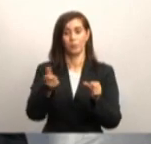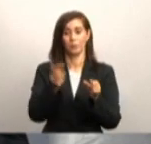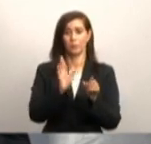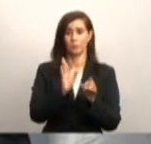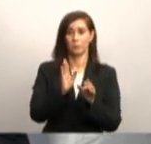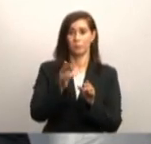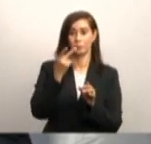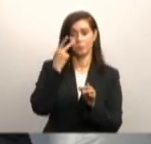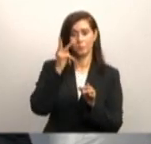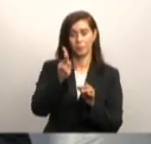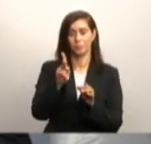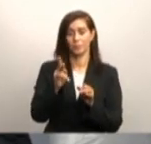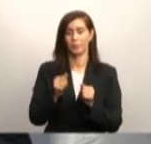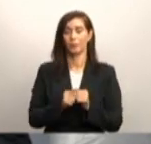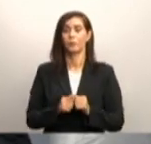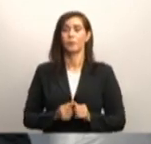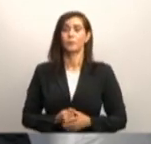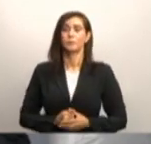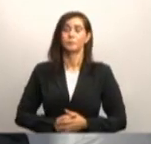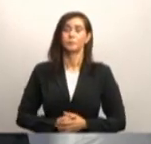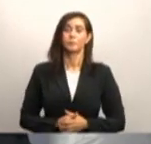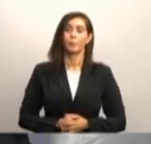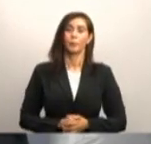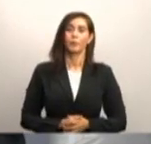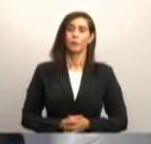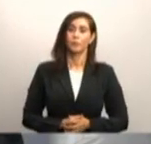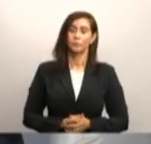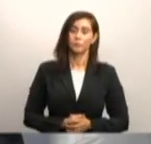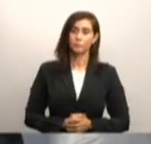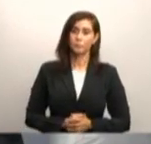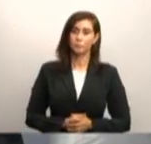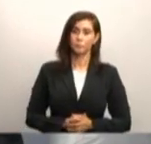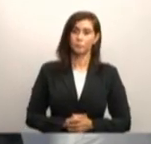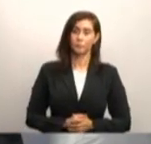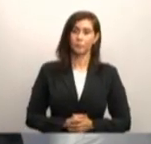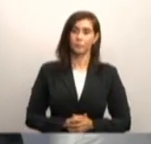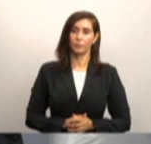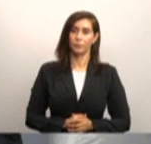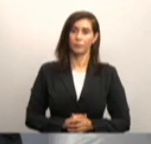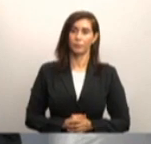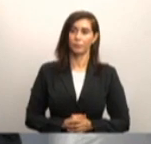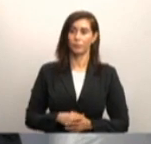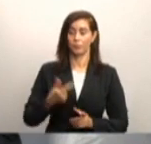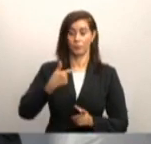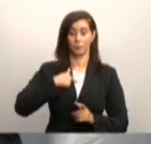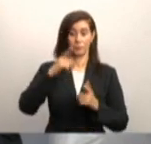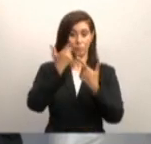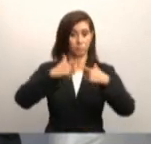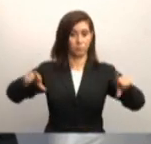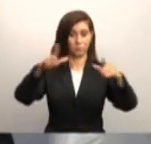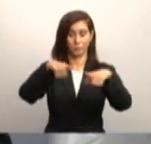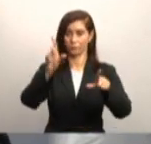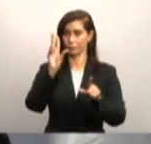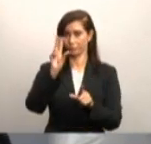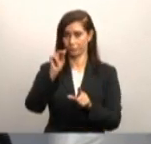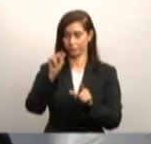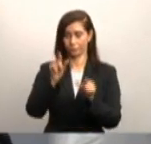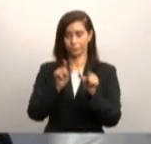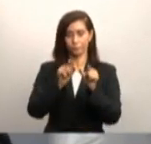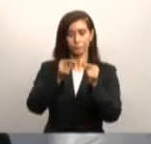impacto hacia aquellos de mayor impacto. No creo que nosotros vayamos aquí a seguir un orden diferente.